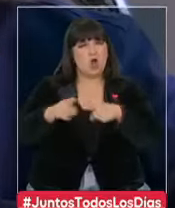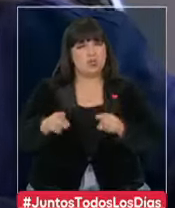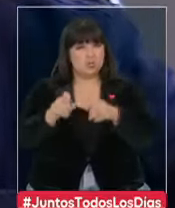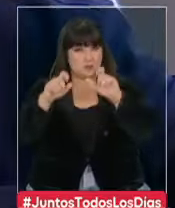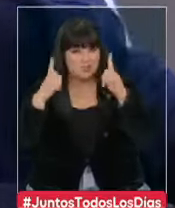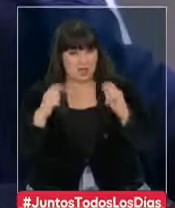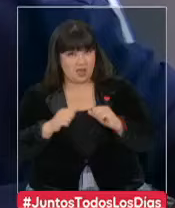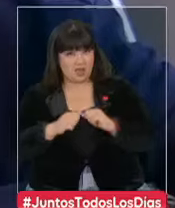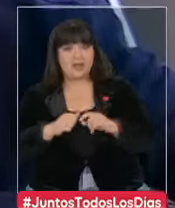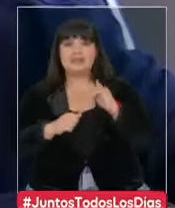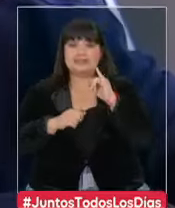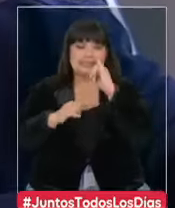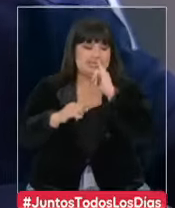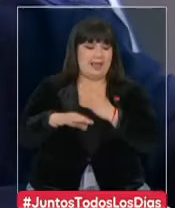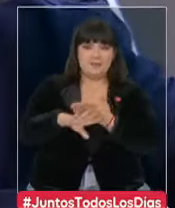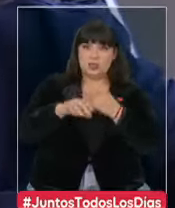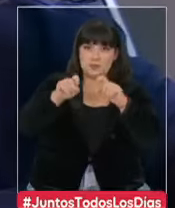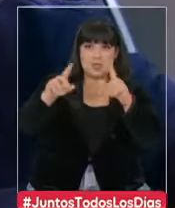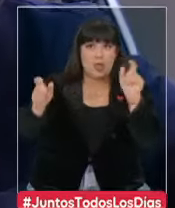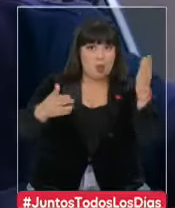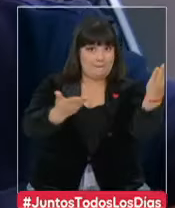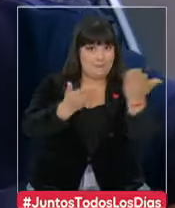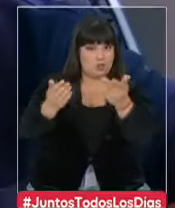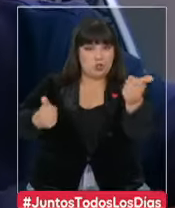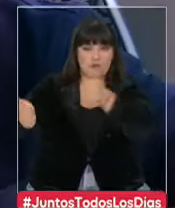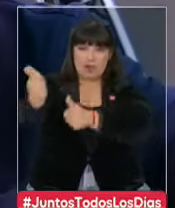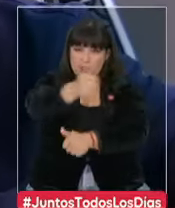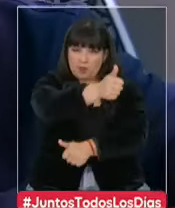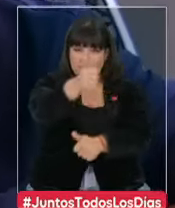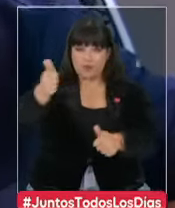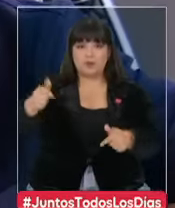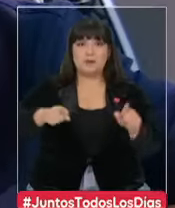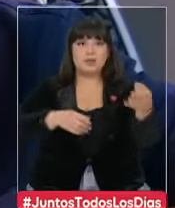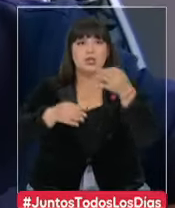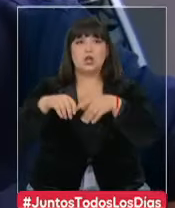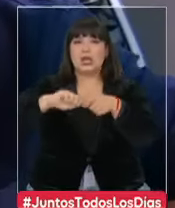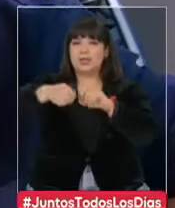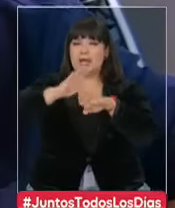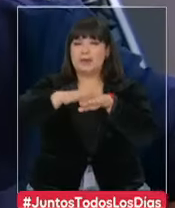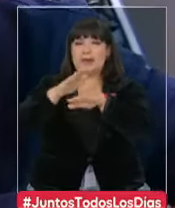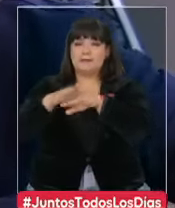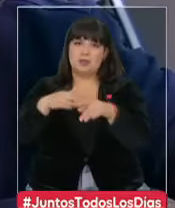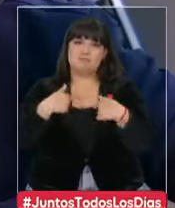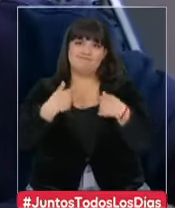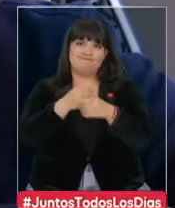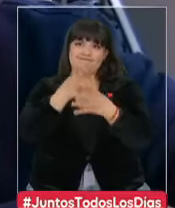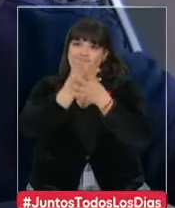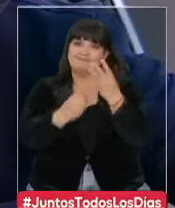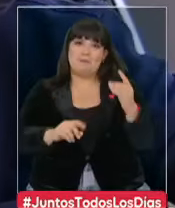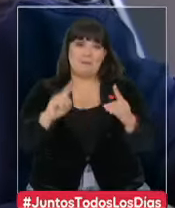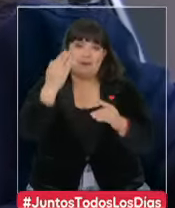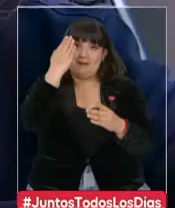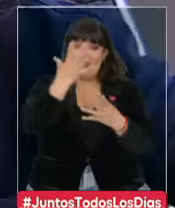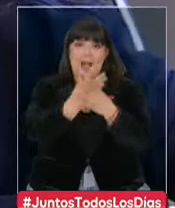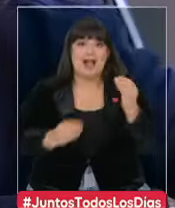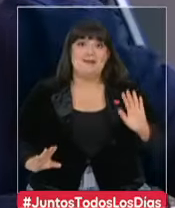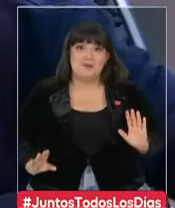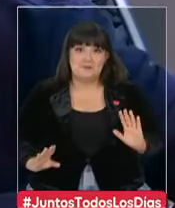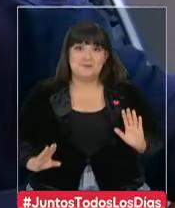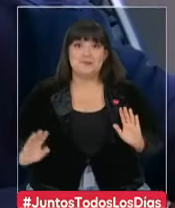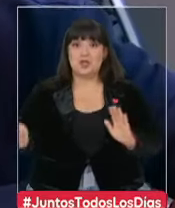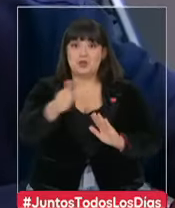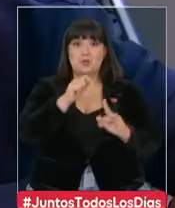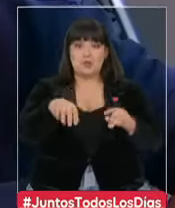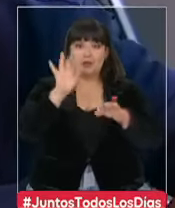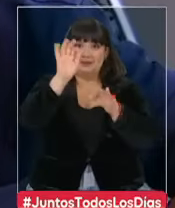sorpresas quizá o no? Sí, siempre sorpresas. Yo invito a todas las personas, muchas me pidieron entradas, pero la verdad es que se agotaron en el primer momento. Todos pudieron